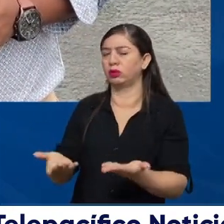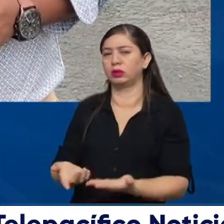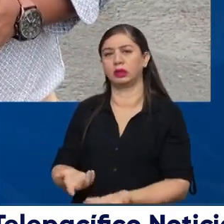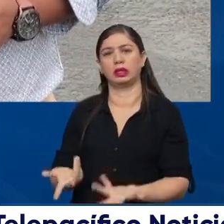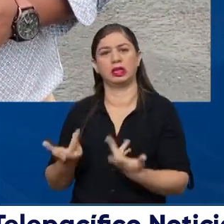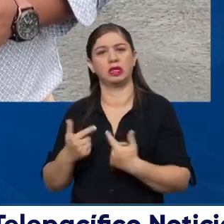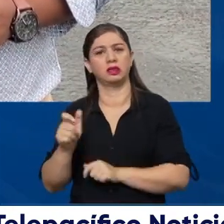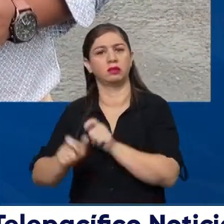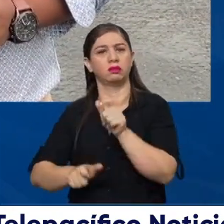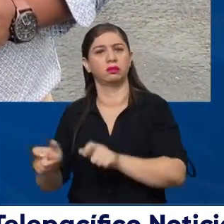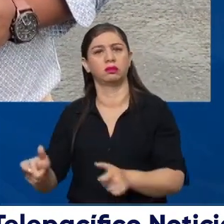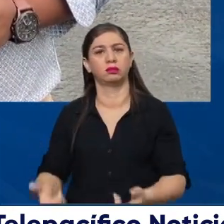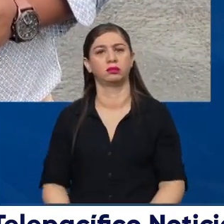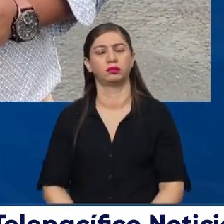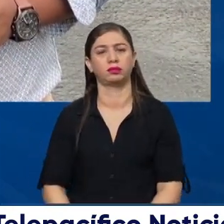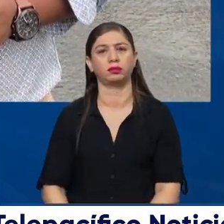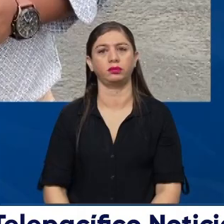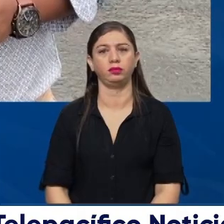esto